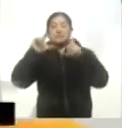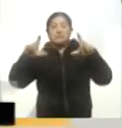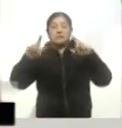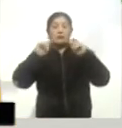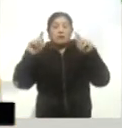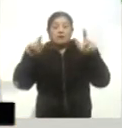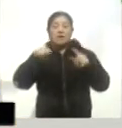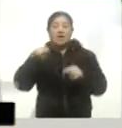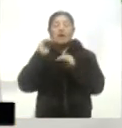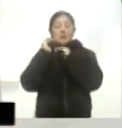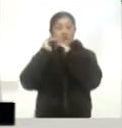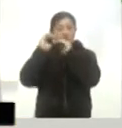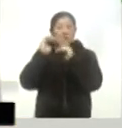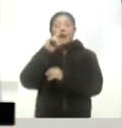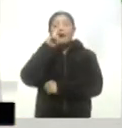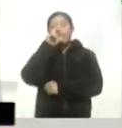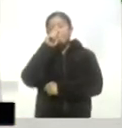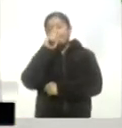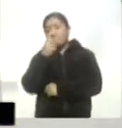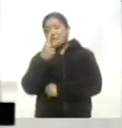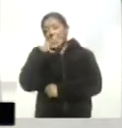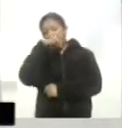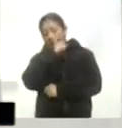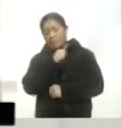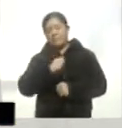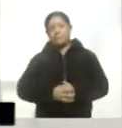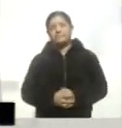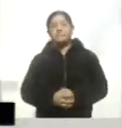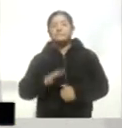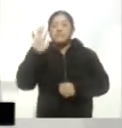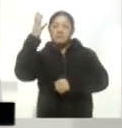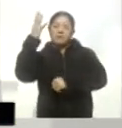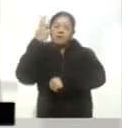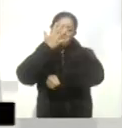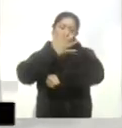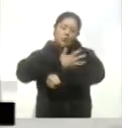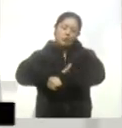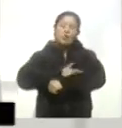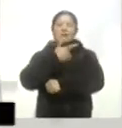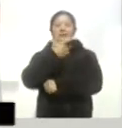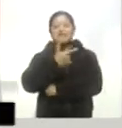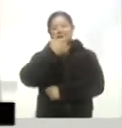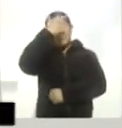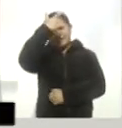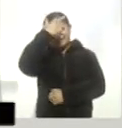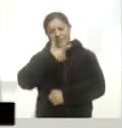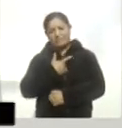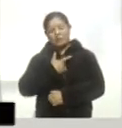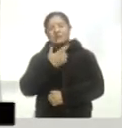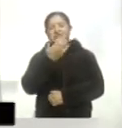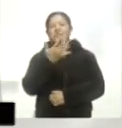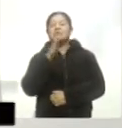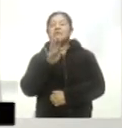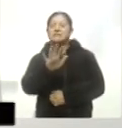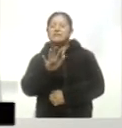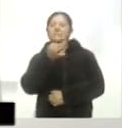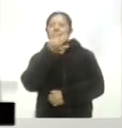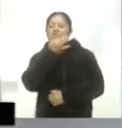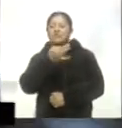termómetro marcará 22 grados como temperatura máxima. La puesta de sol será a las 19 horas con 55